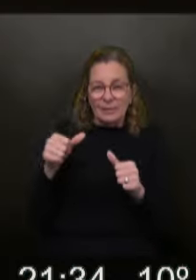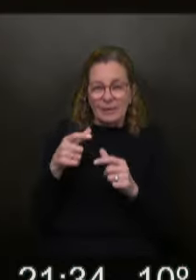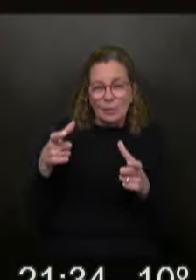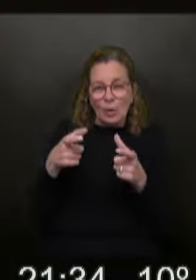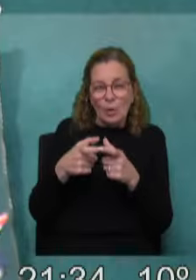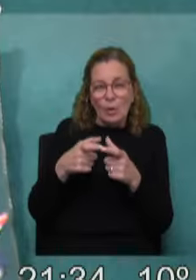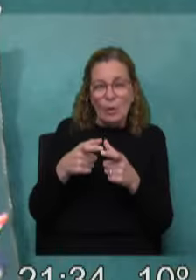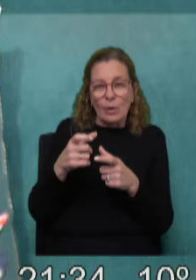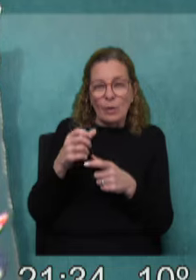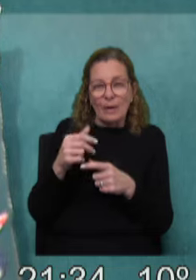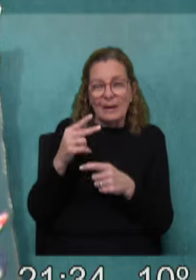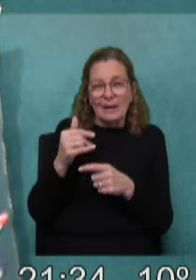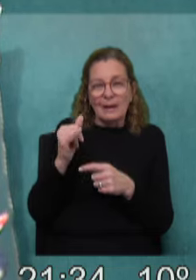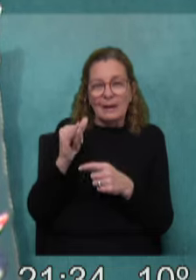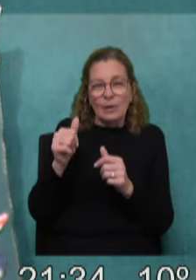con Kiko Veneno.